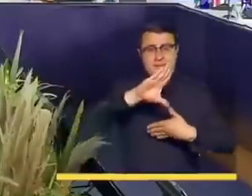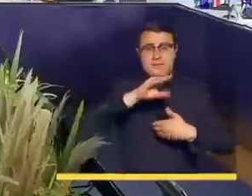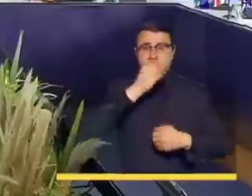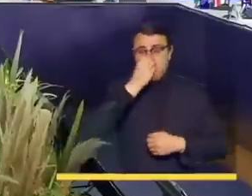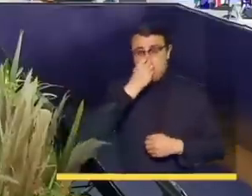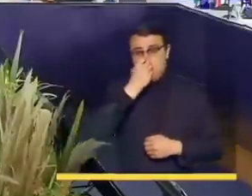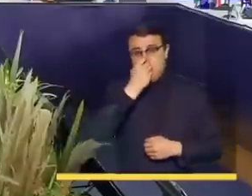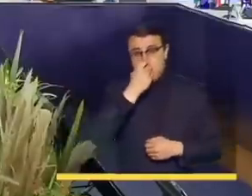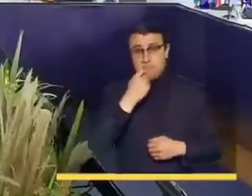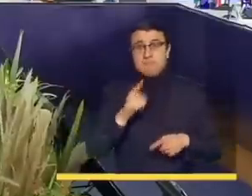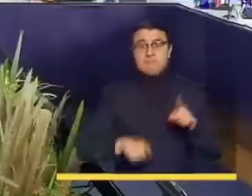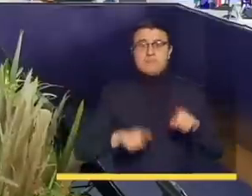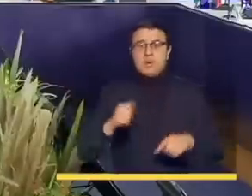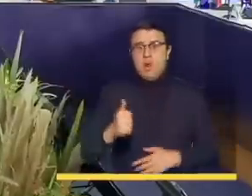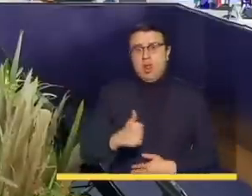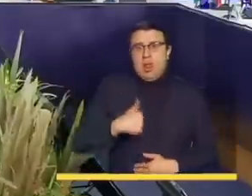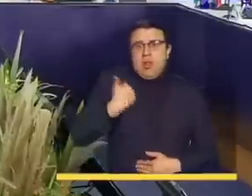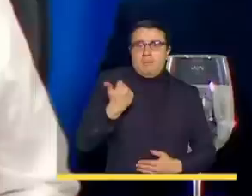Por eso hasta abusan